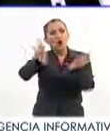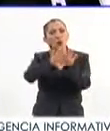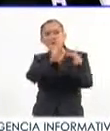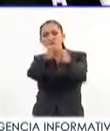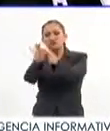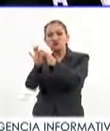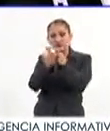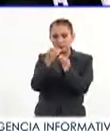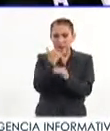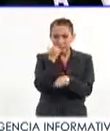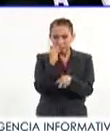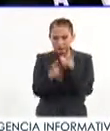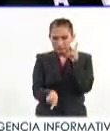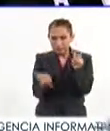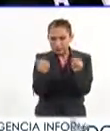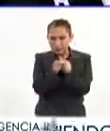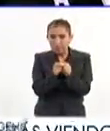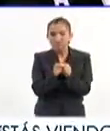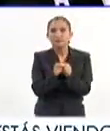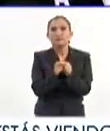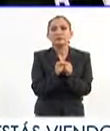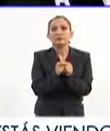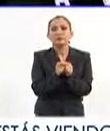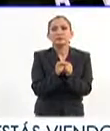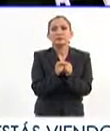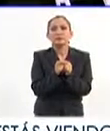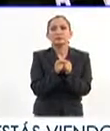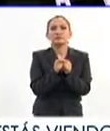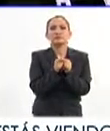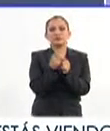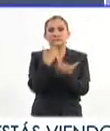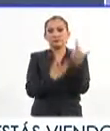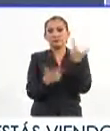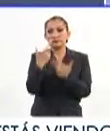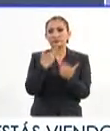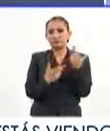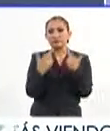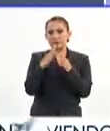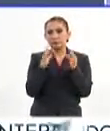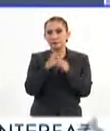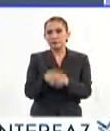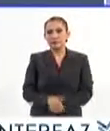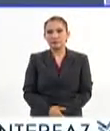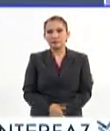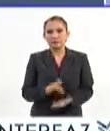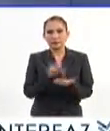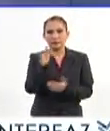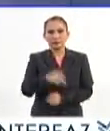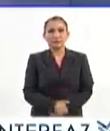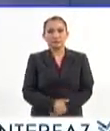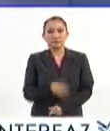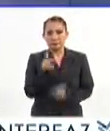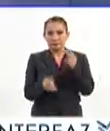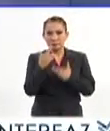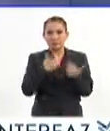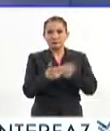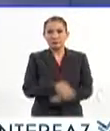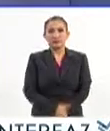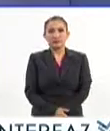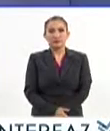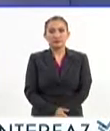daba? Si nos lo permites, vamos a hacer una brevísima pausa y regresando nos cuentes al respecto. Gracias. Una pausa,